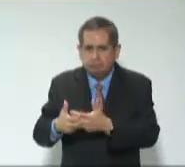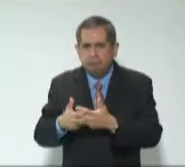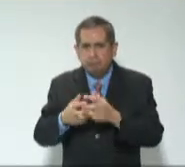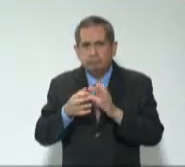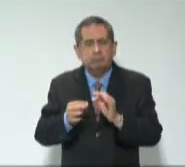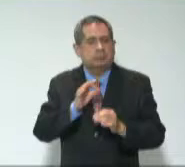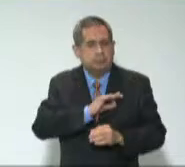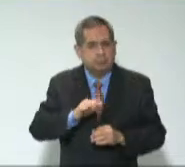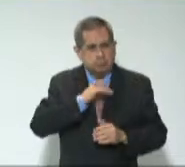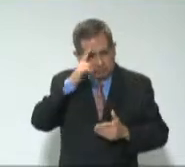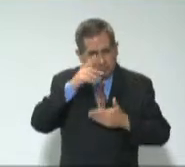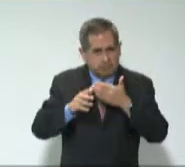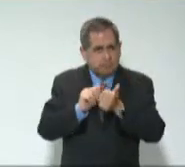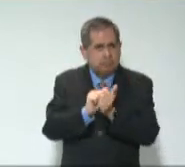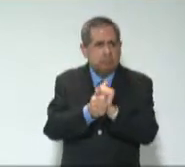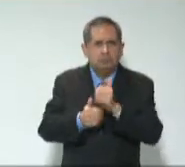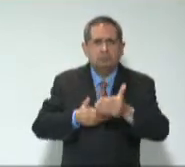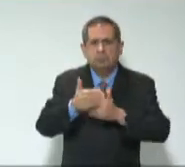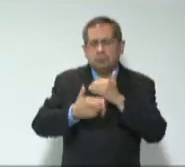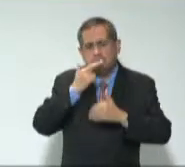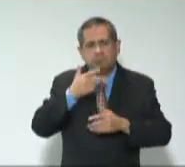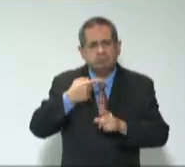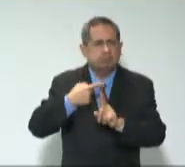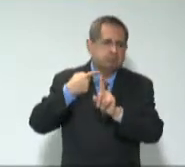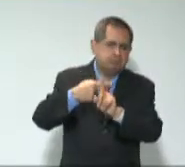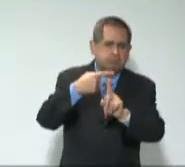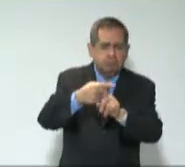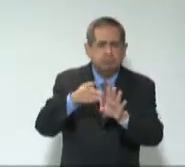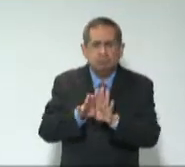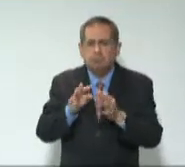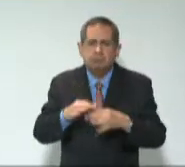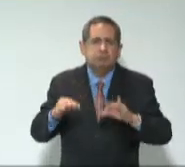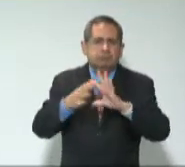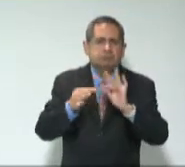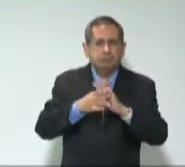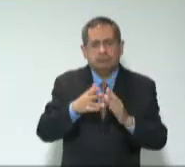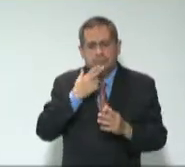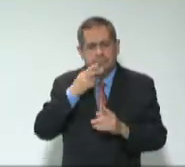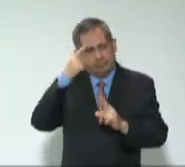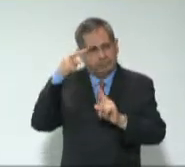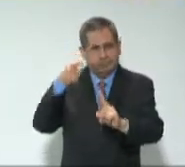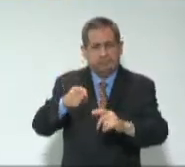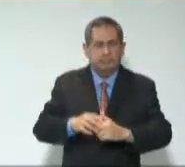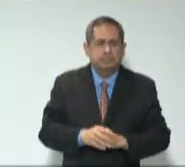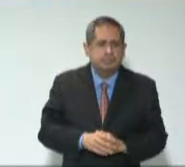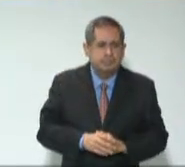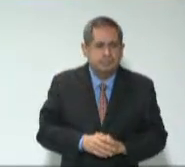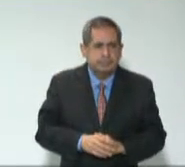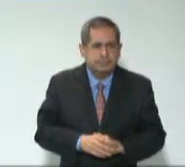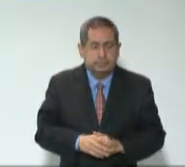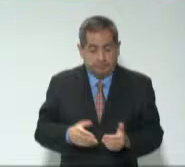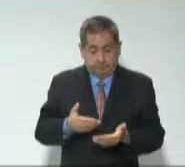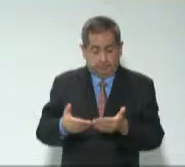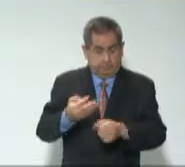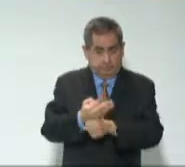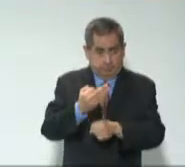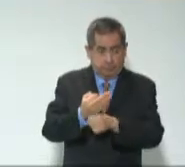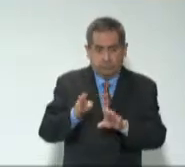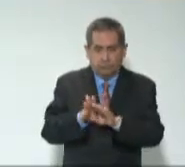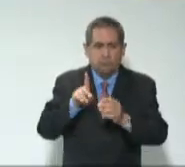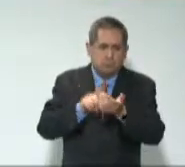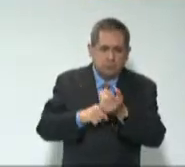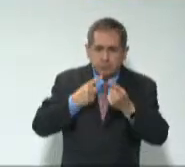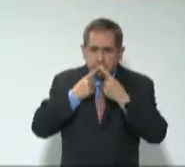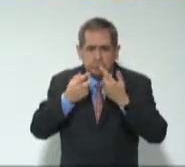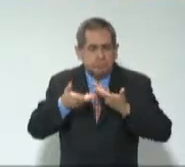las posibilidades de acción y favorece eh soluciones cooperativas y y coordinadas en este contexto actual de